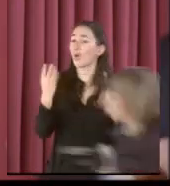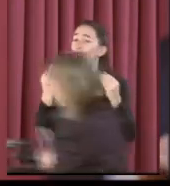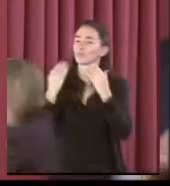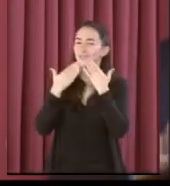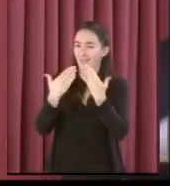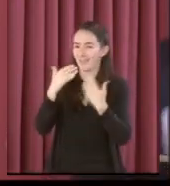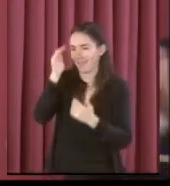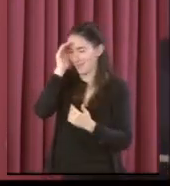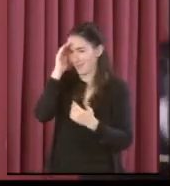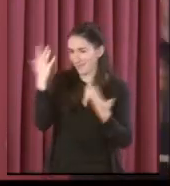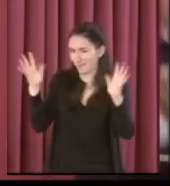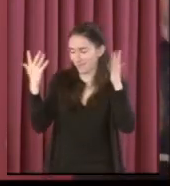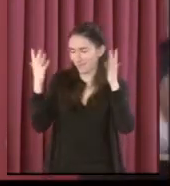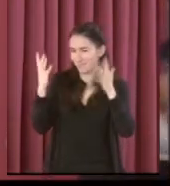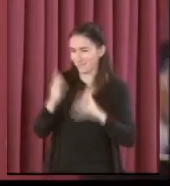por su atención.